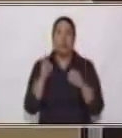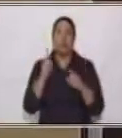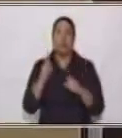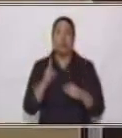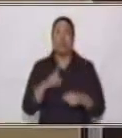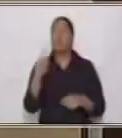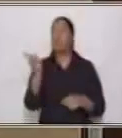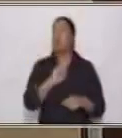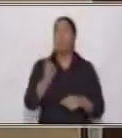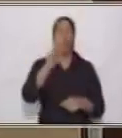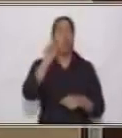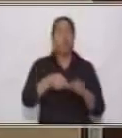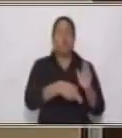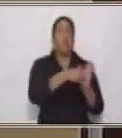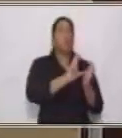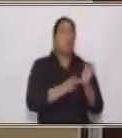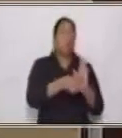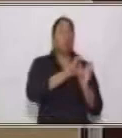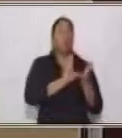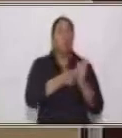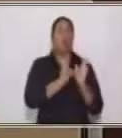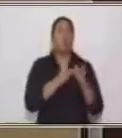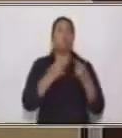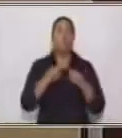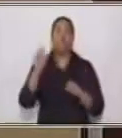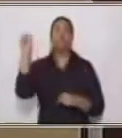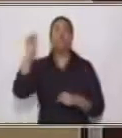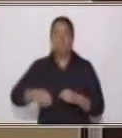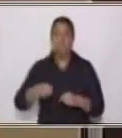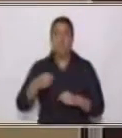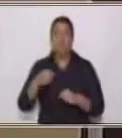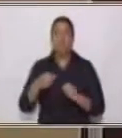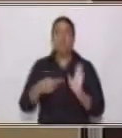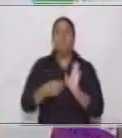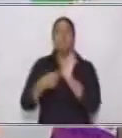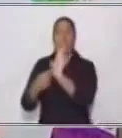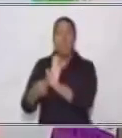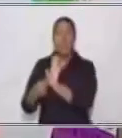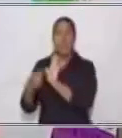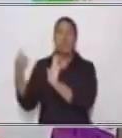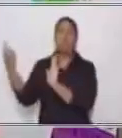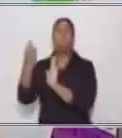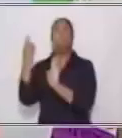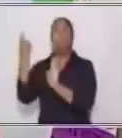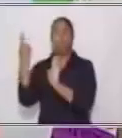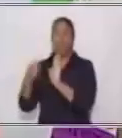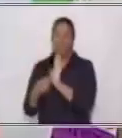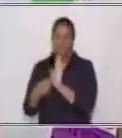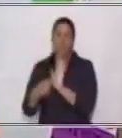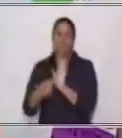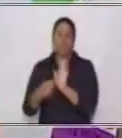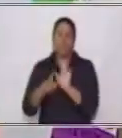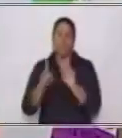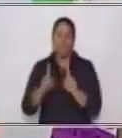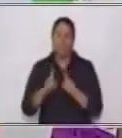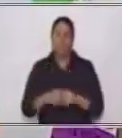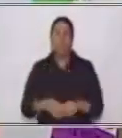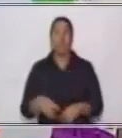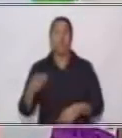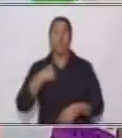de lo dicho. ¿Por qué lo dijo el autor? A partir de mi lectura, yo voy a considerar esos